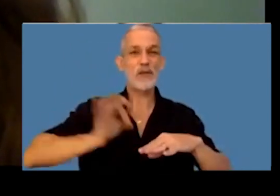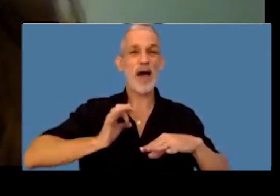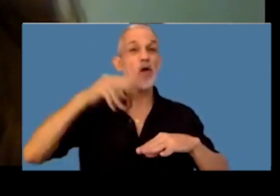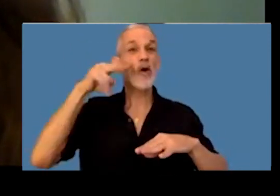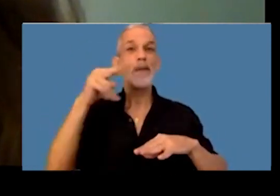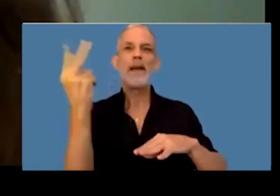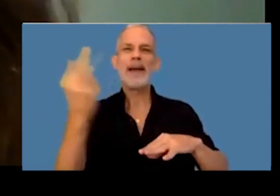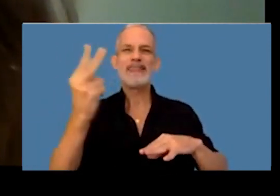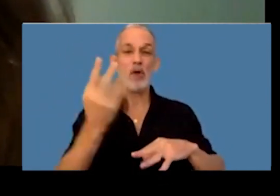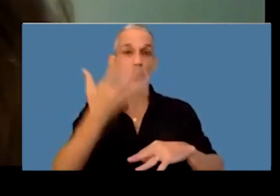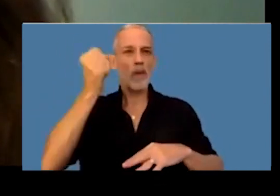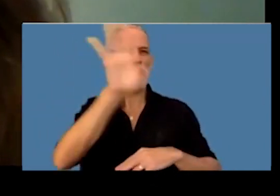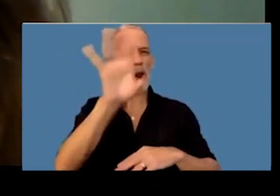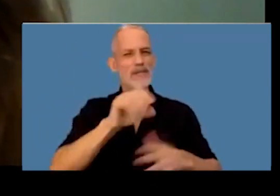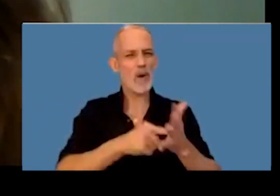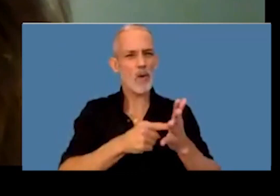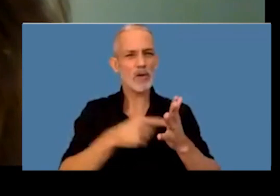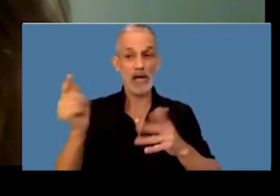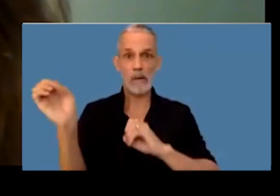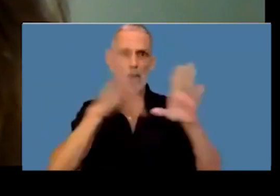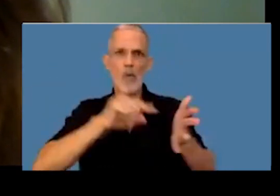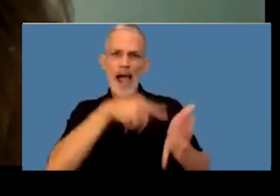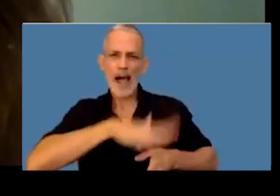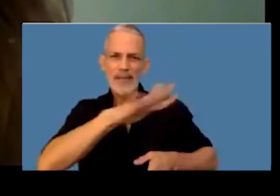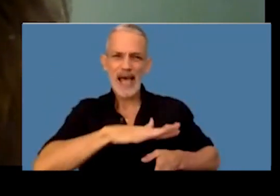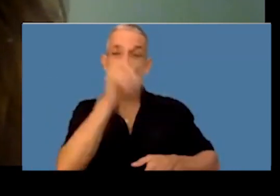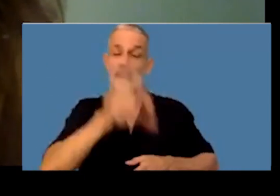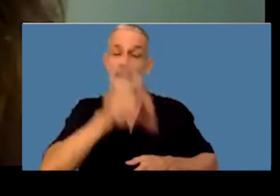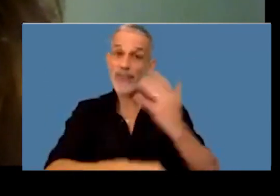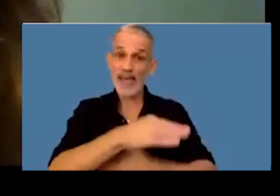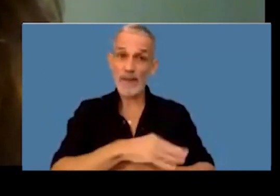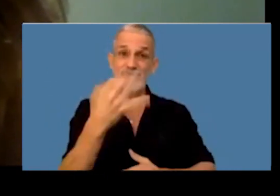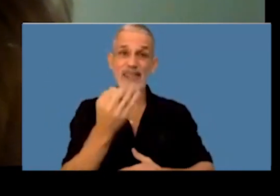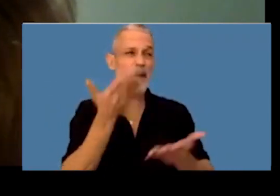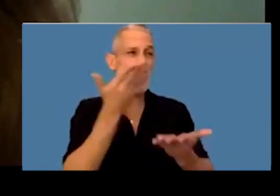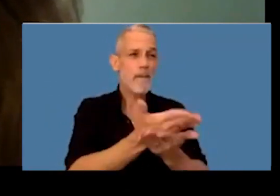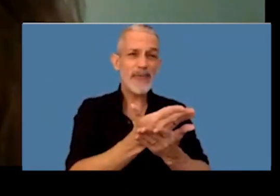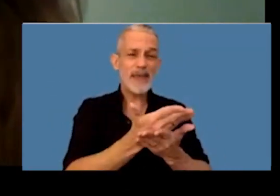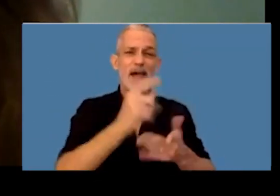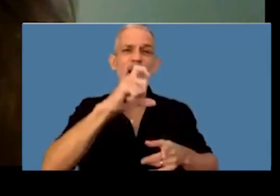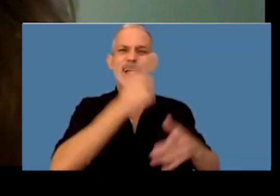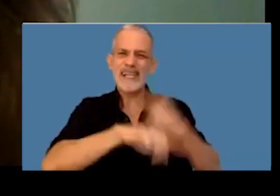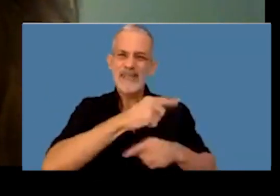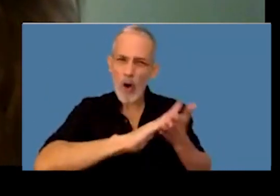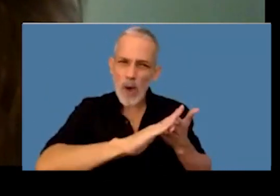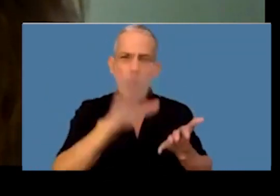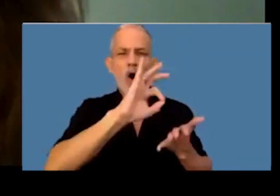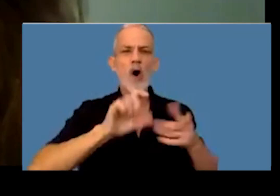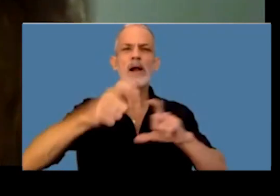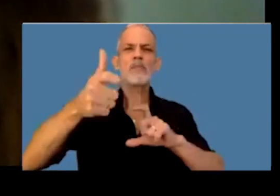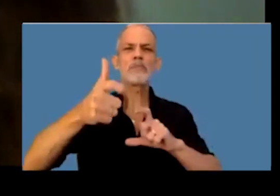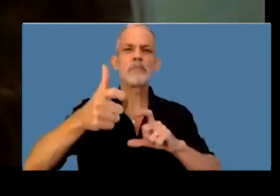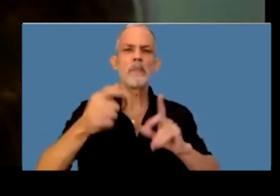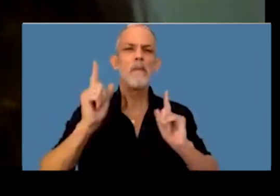en provincia. Si se muda a capital, la persona discapacitada, ¿debe solicitar un CUT nuevo o se renueva después del